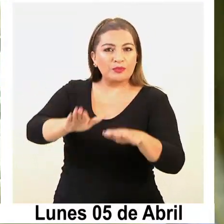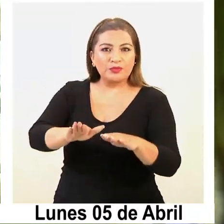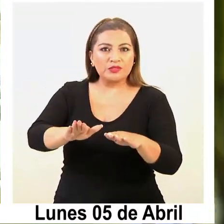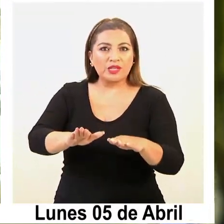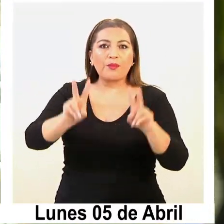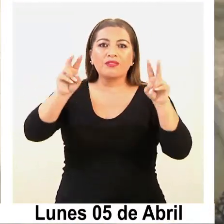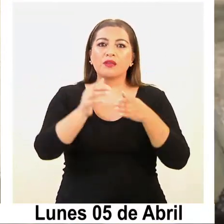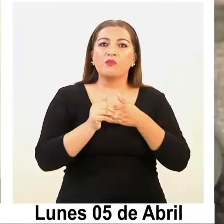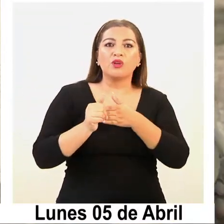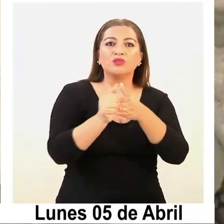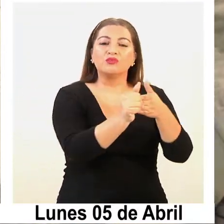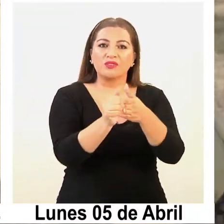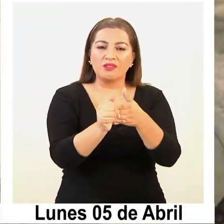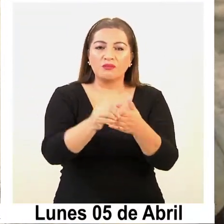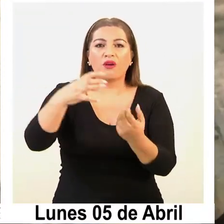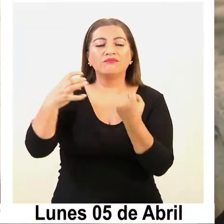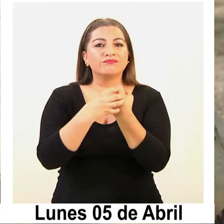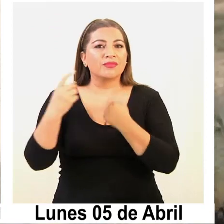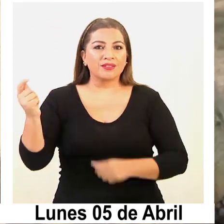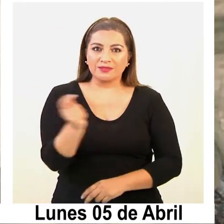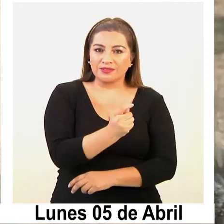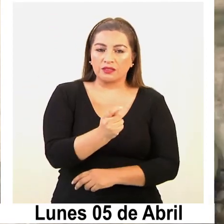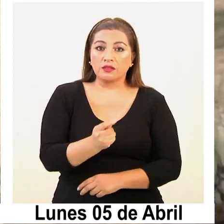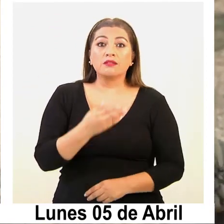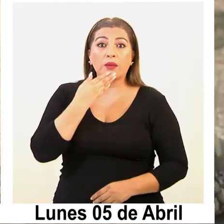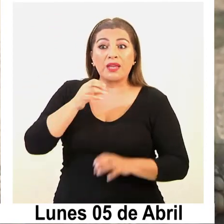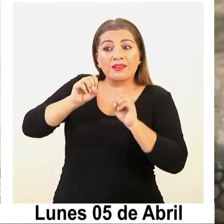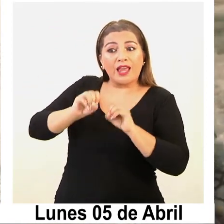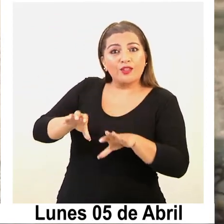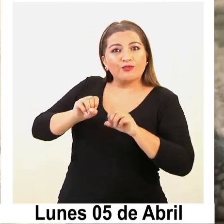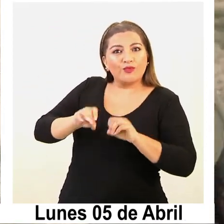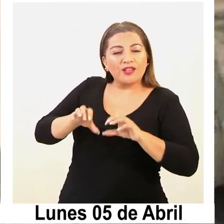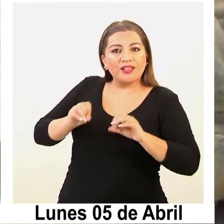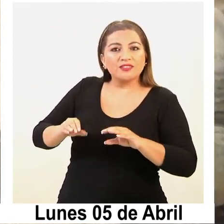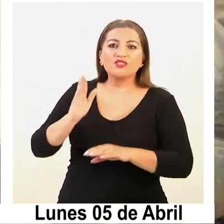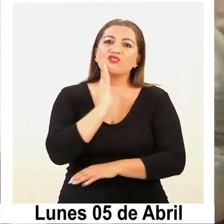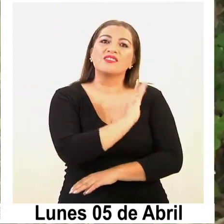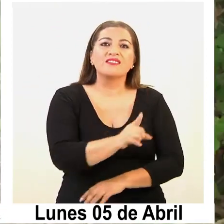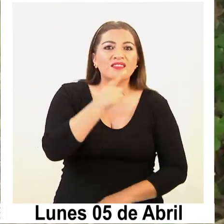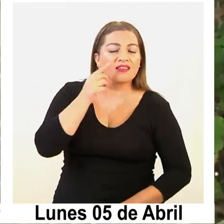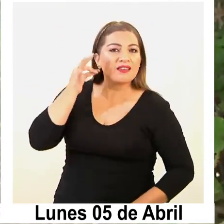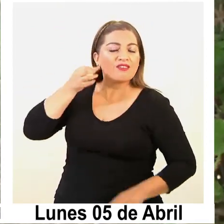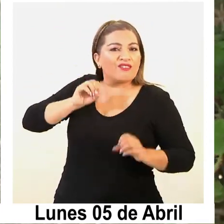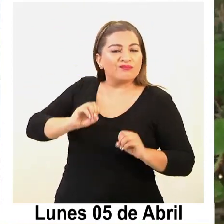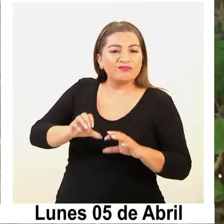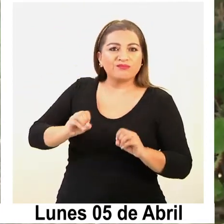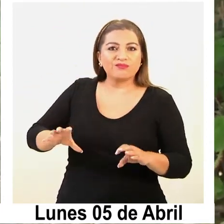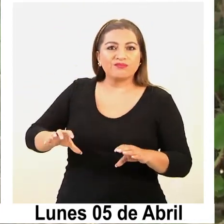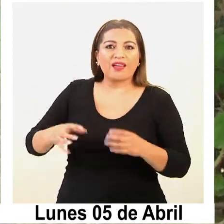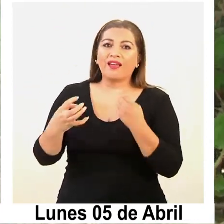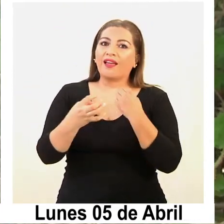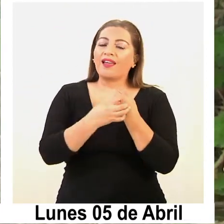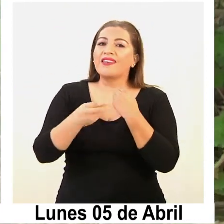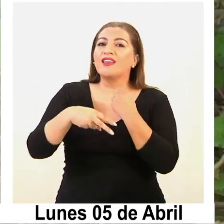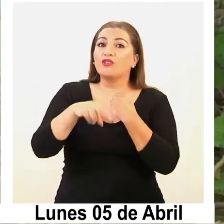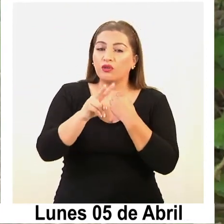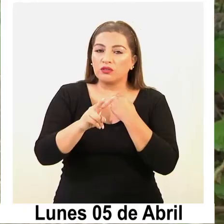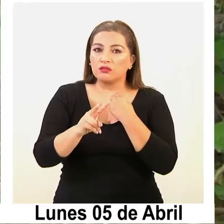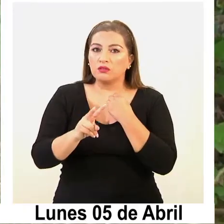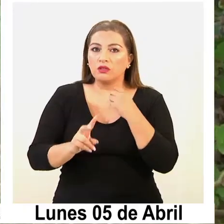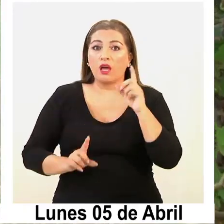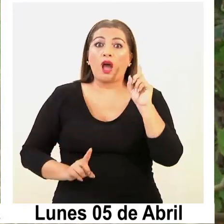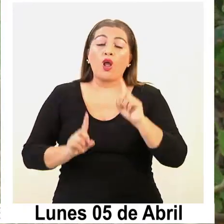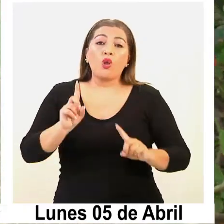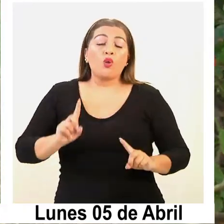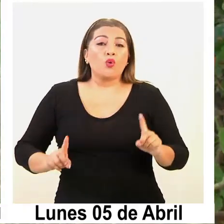al turismo regional, a la educación en sí de los niños de toda la zona norte, que muchos